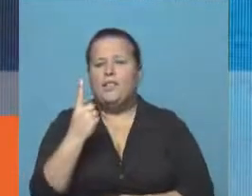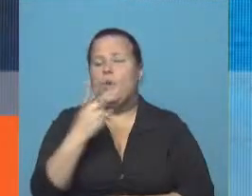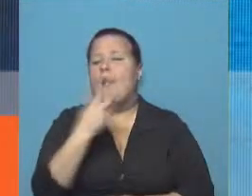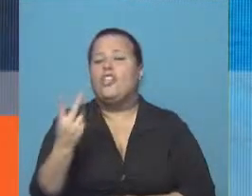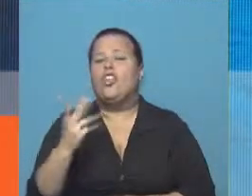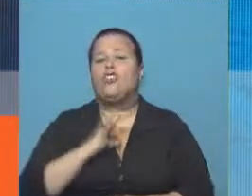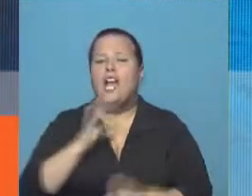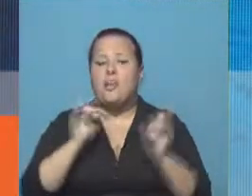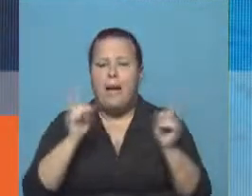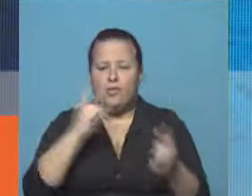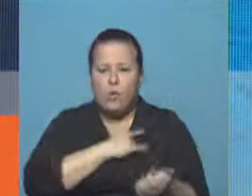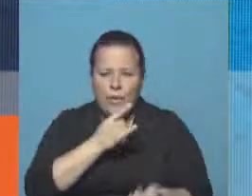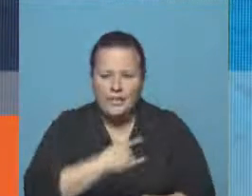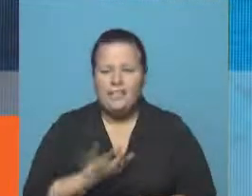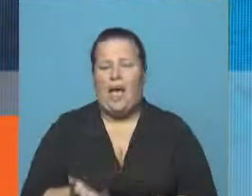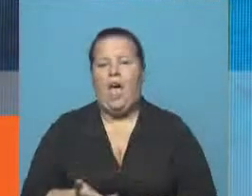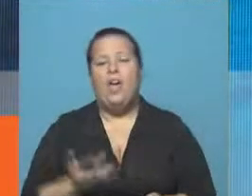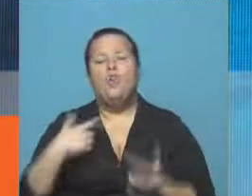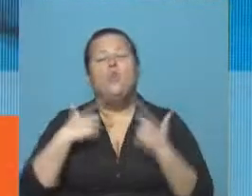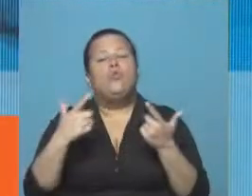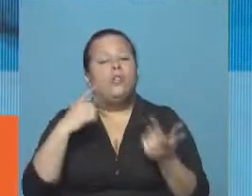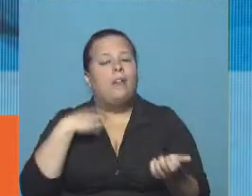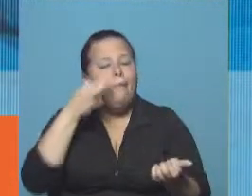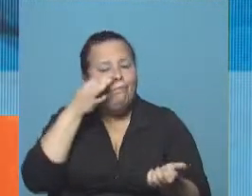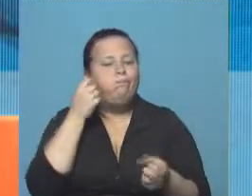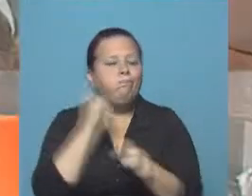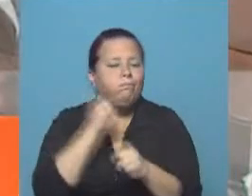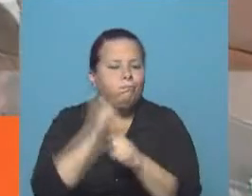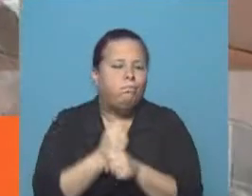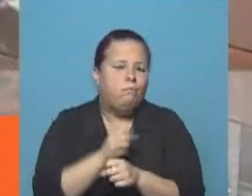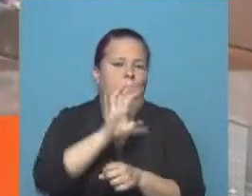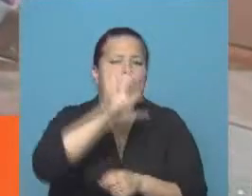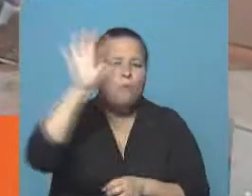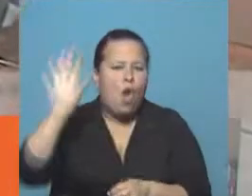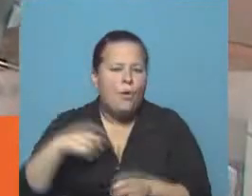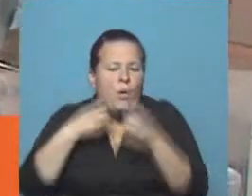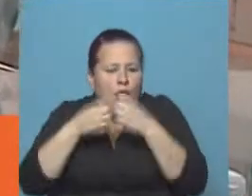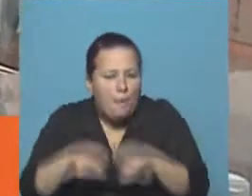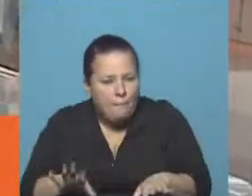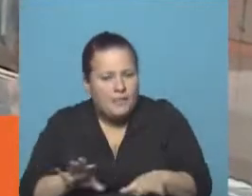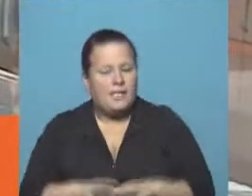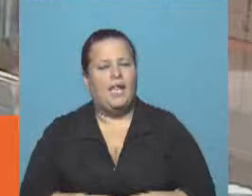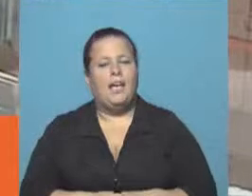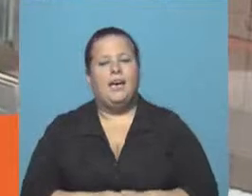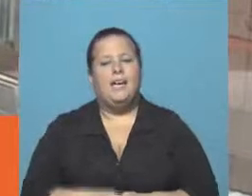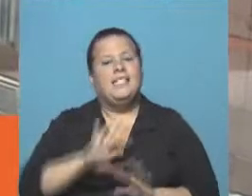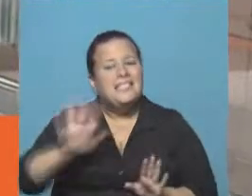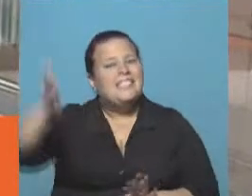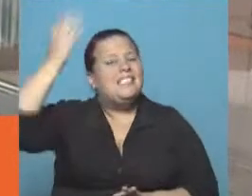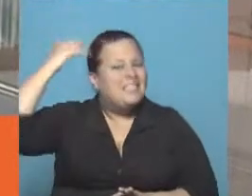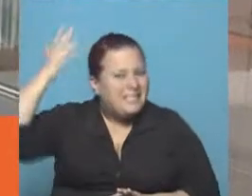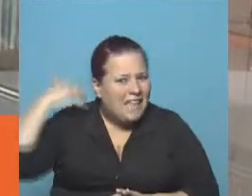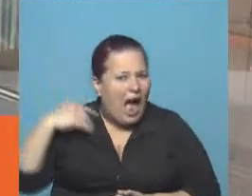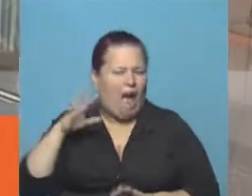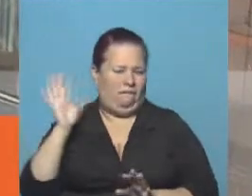42 años de docente universitario, y tuve la suerte de ejercer la profesión en el interior en mis primeros años, donde ya veía